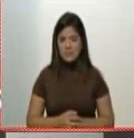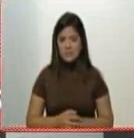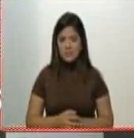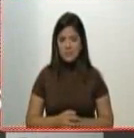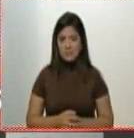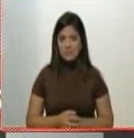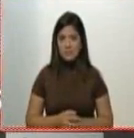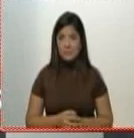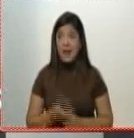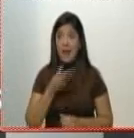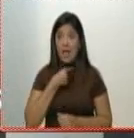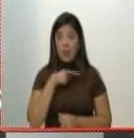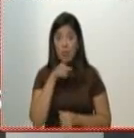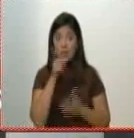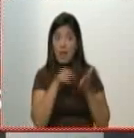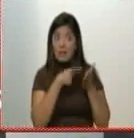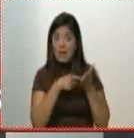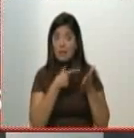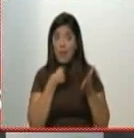¿La tableta le gusta a mucha gente?